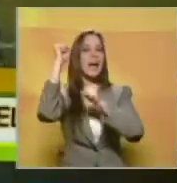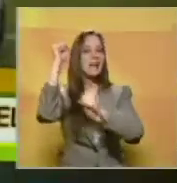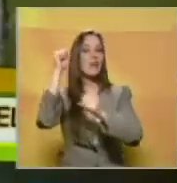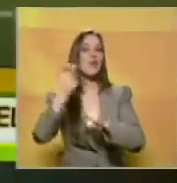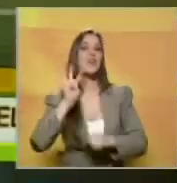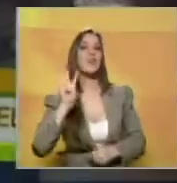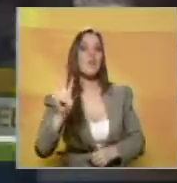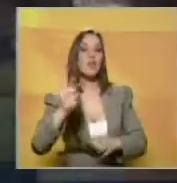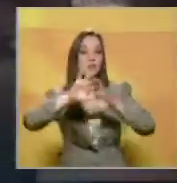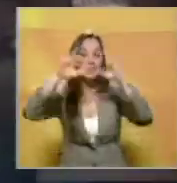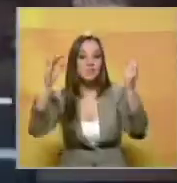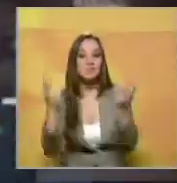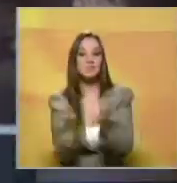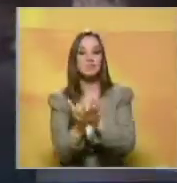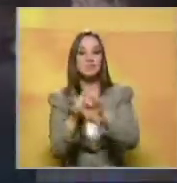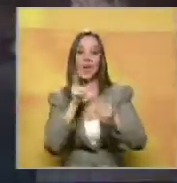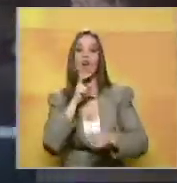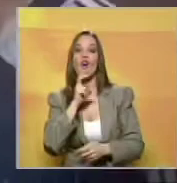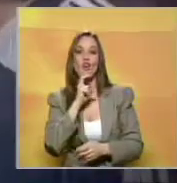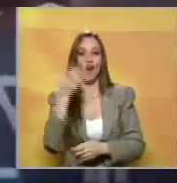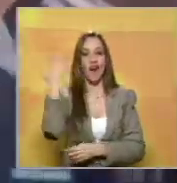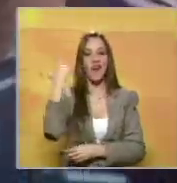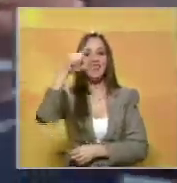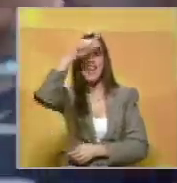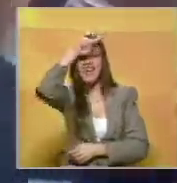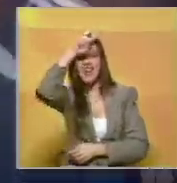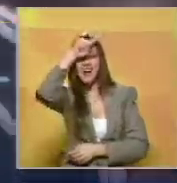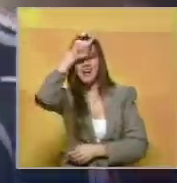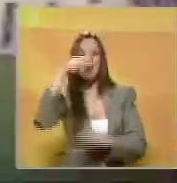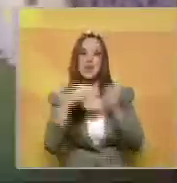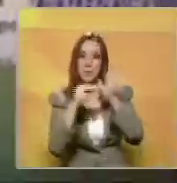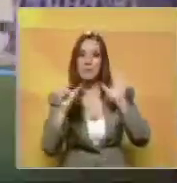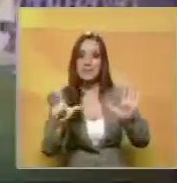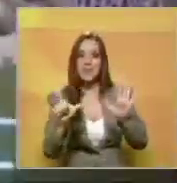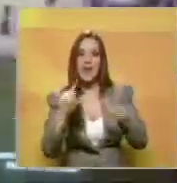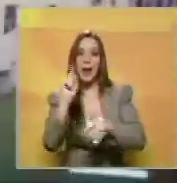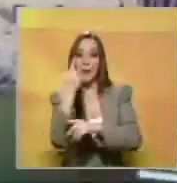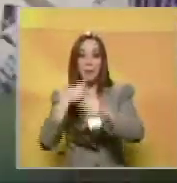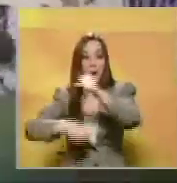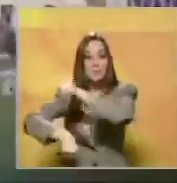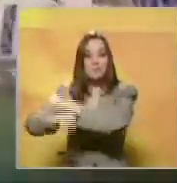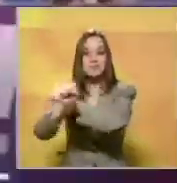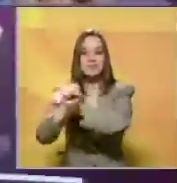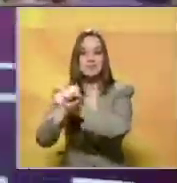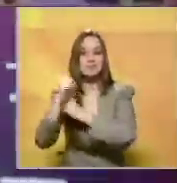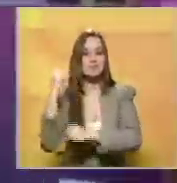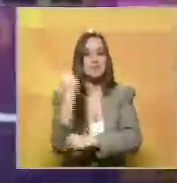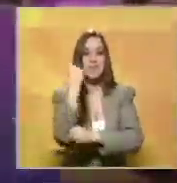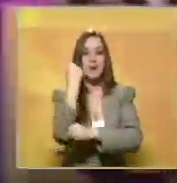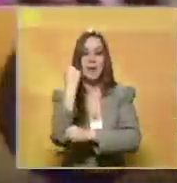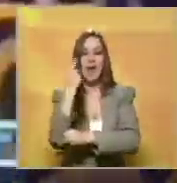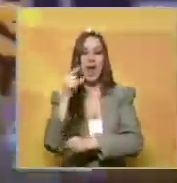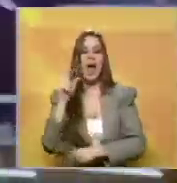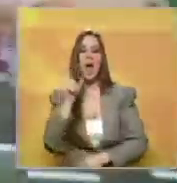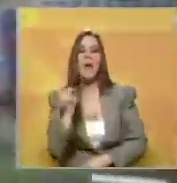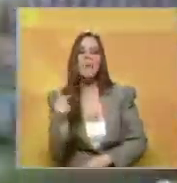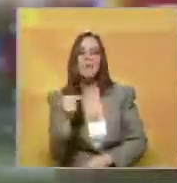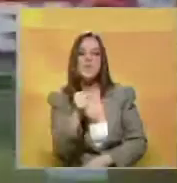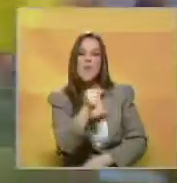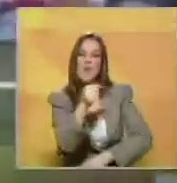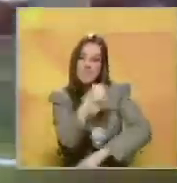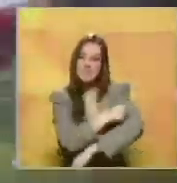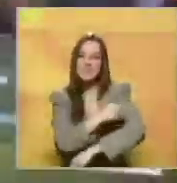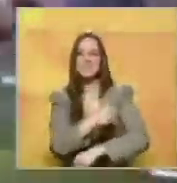4 balones de oro, se estrenó en el Mundial Alemania 2006 y en su primer juego le marcó a Serbia y Montenegro. La Pulga volverá a mostrar